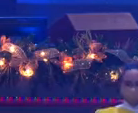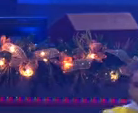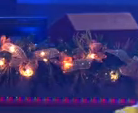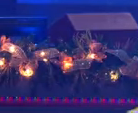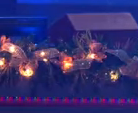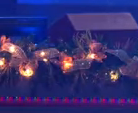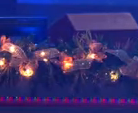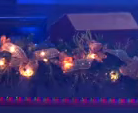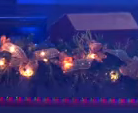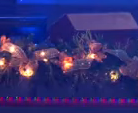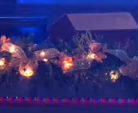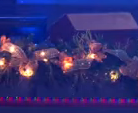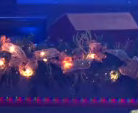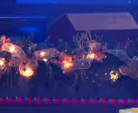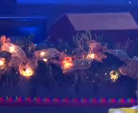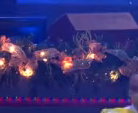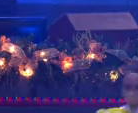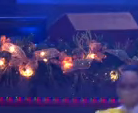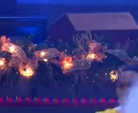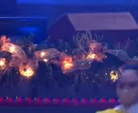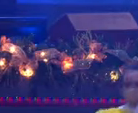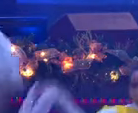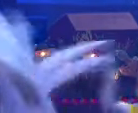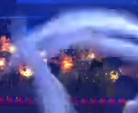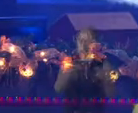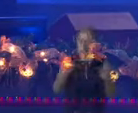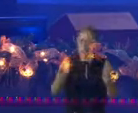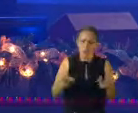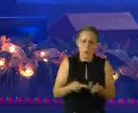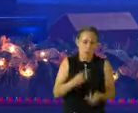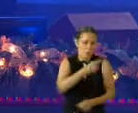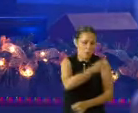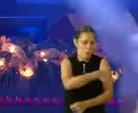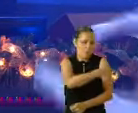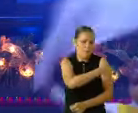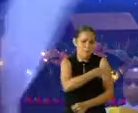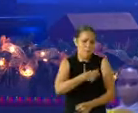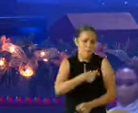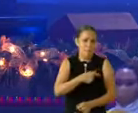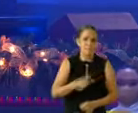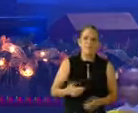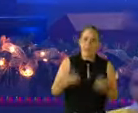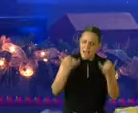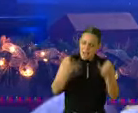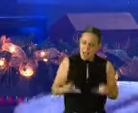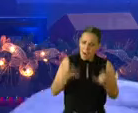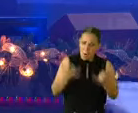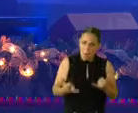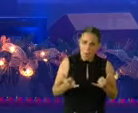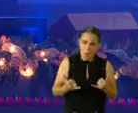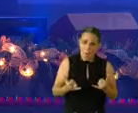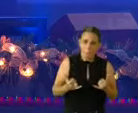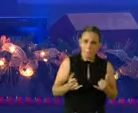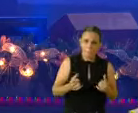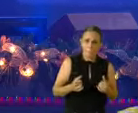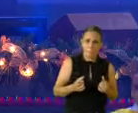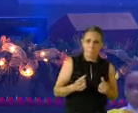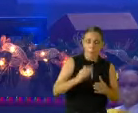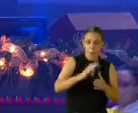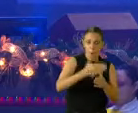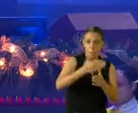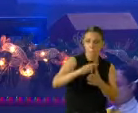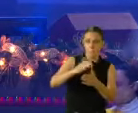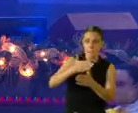viendo en cualquier lugar, en la panadería, en el hospital, gloria a Dios. De repente, ahora, compártalo, porque hay alguien de sus amistades